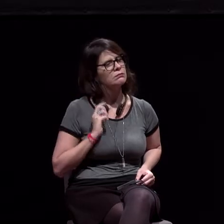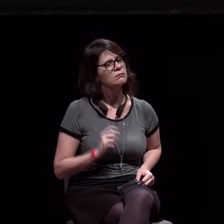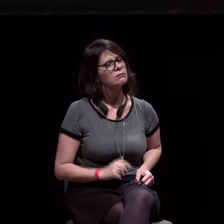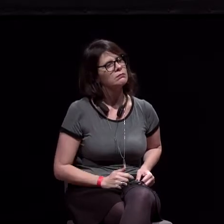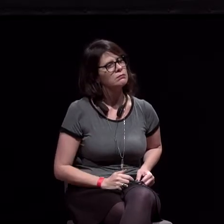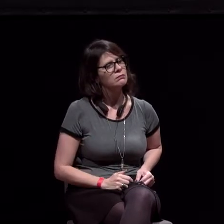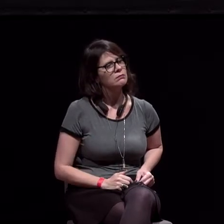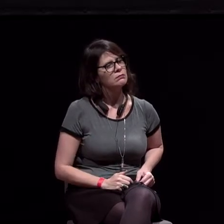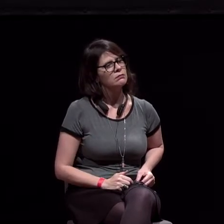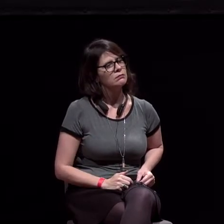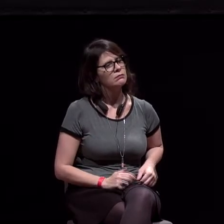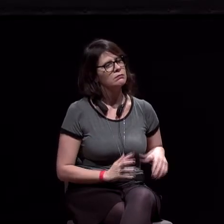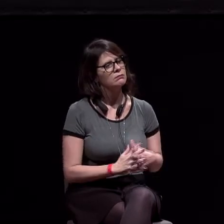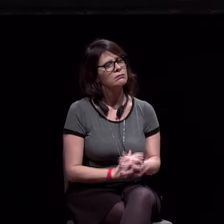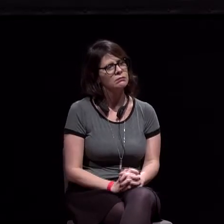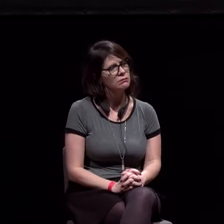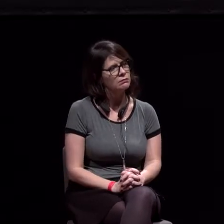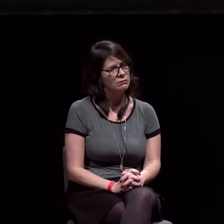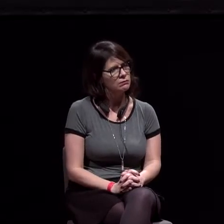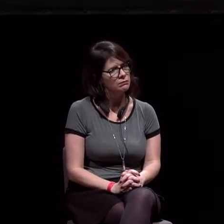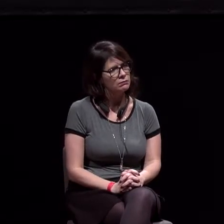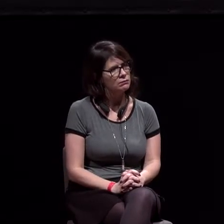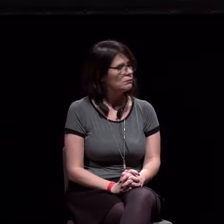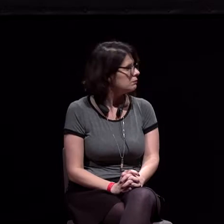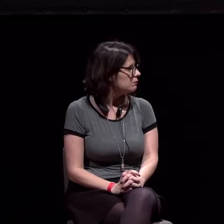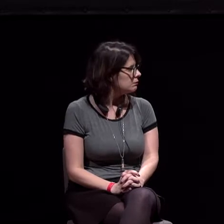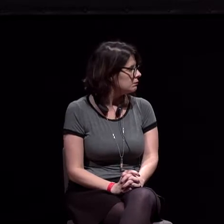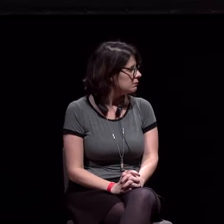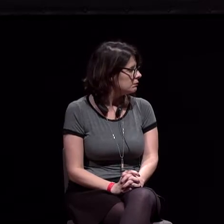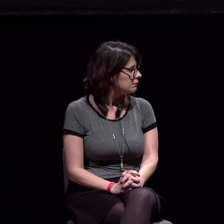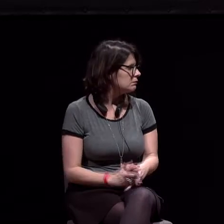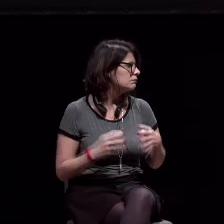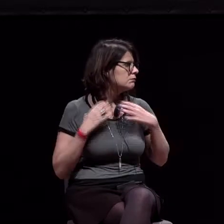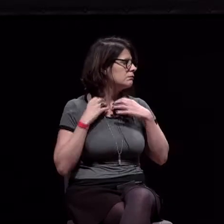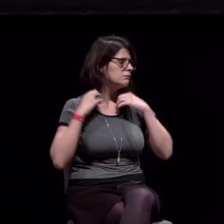en el campo de la cultura. Pues creo que sí.